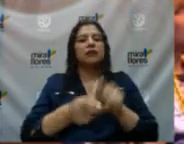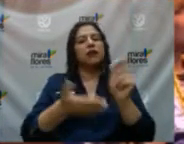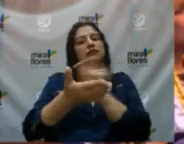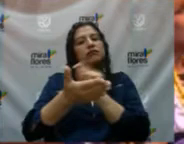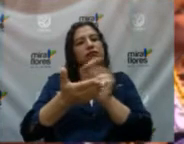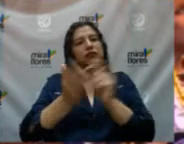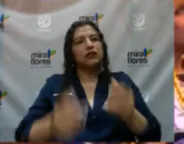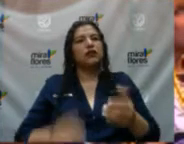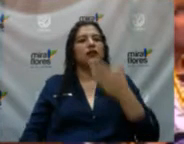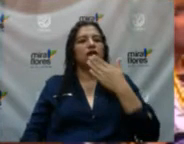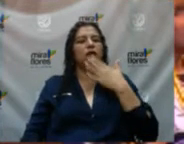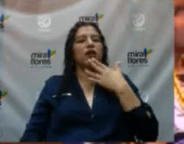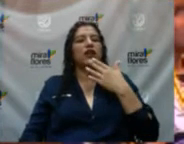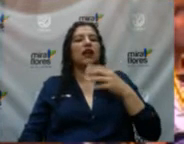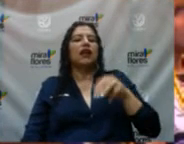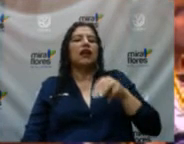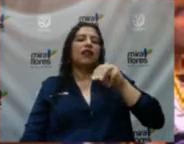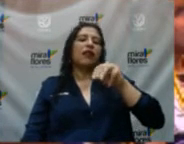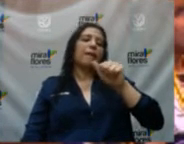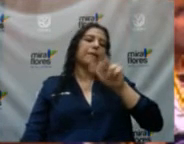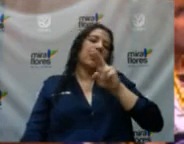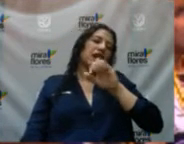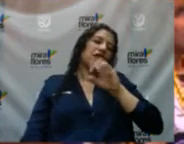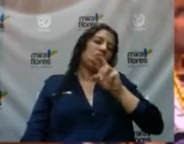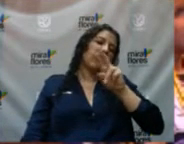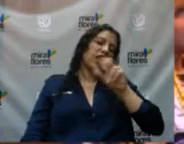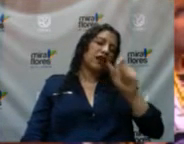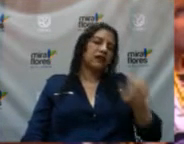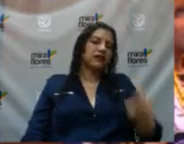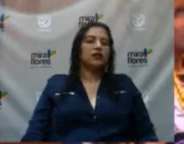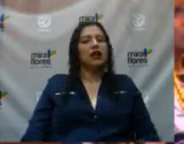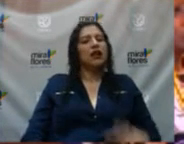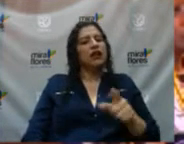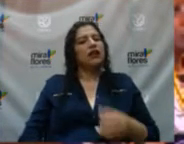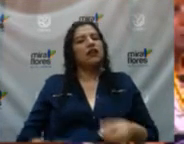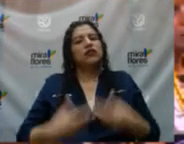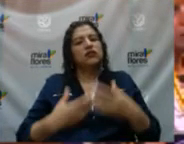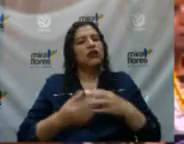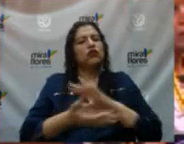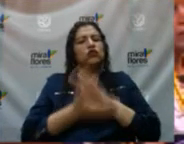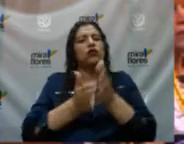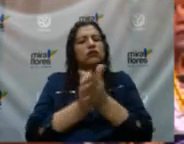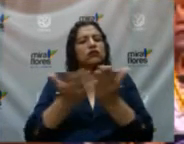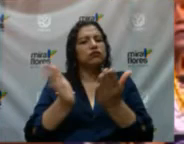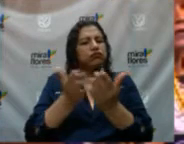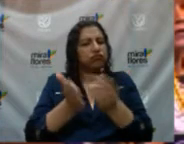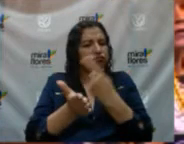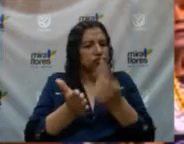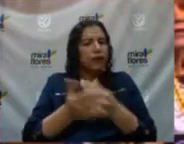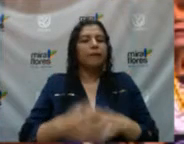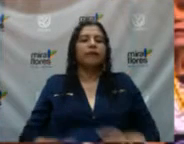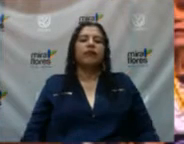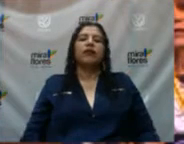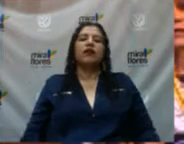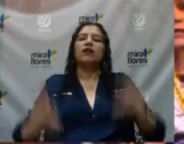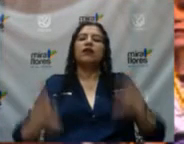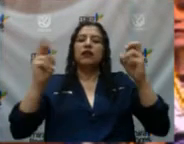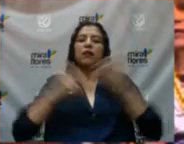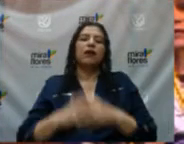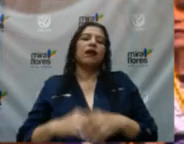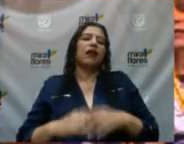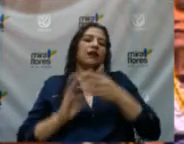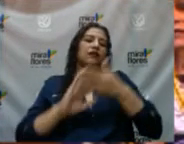el caso del premio Nobel Mario Vargas Llosa, que nos encanta con sus trabajos literarios, por citar algunos, La ciudad y los